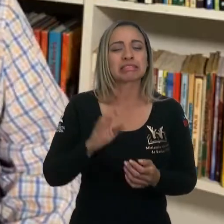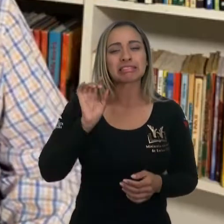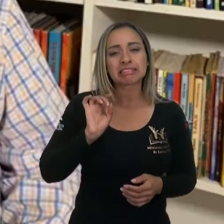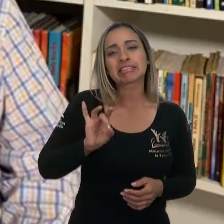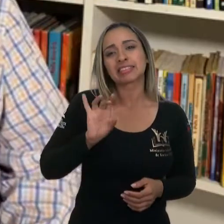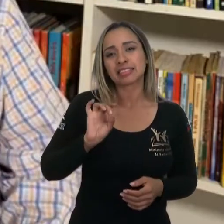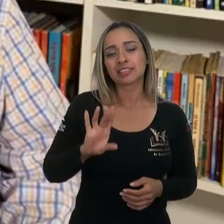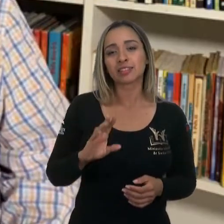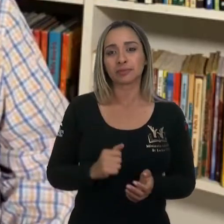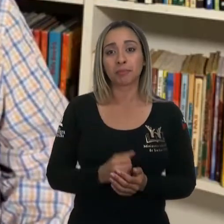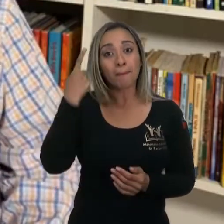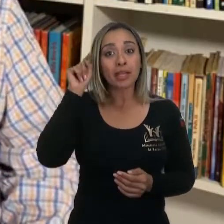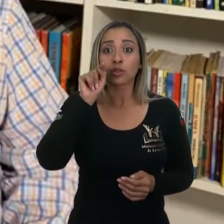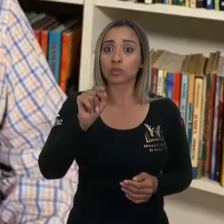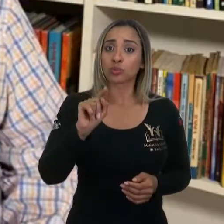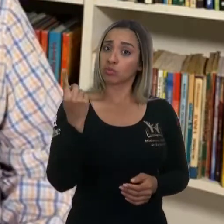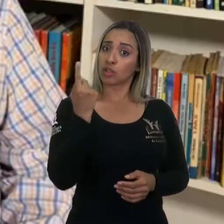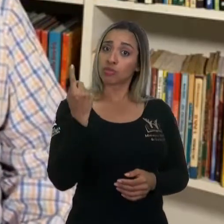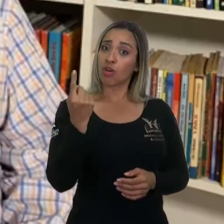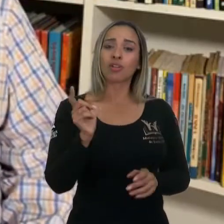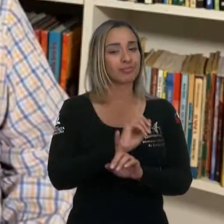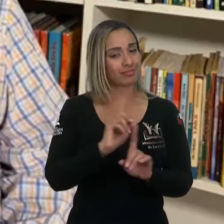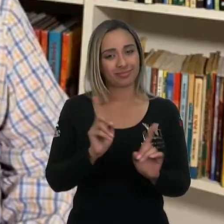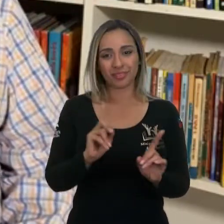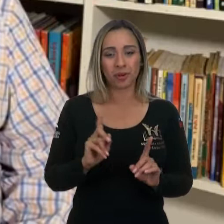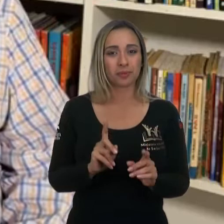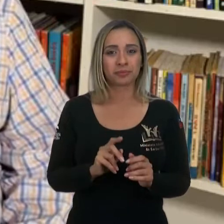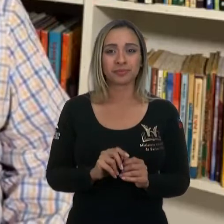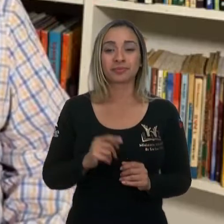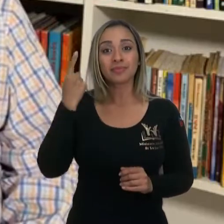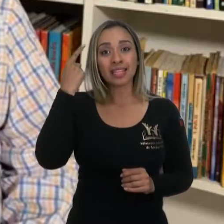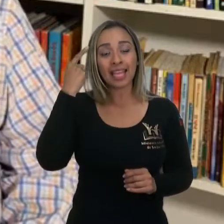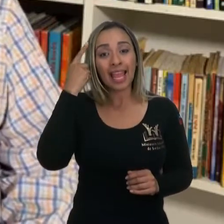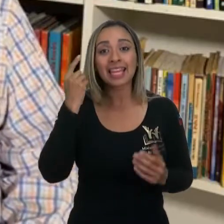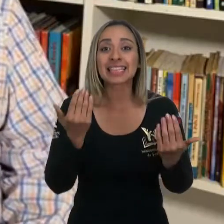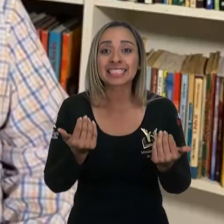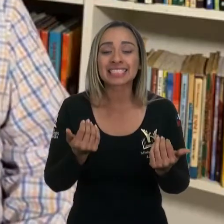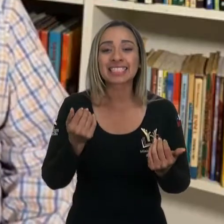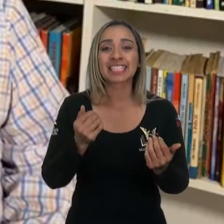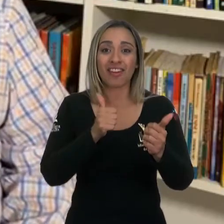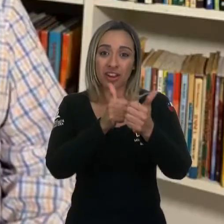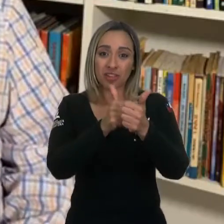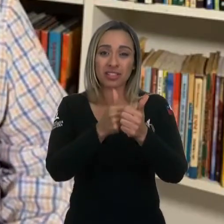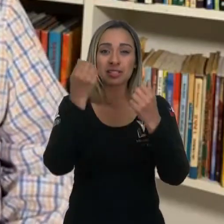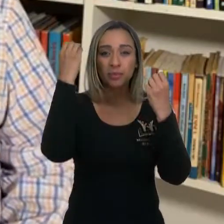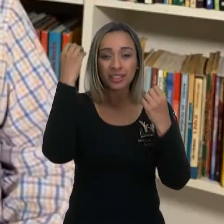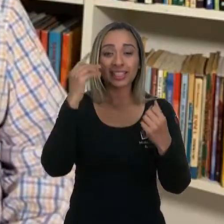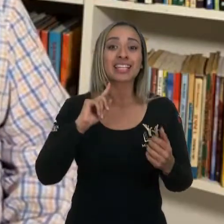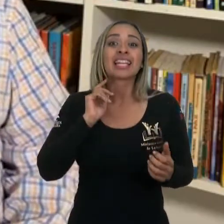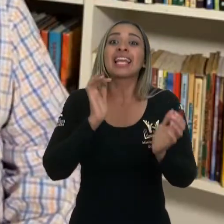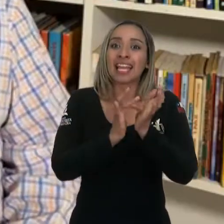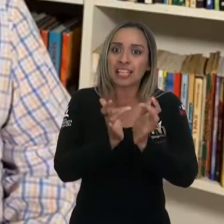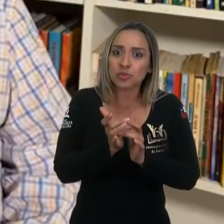Pero no estás solo. Y los discípulos deberían haber entendido aquella noche que ellos no estaban solos. Jesús estaba allí.